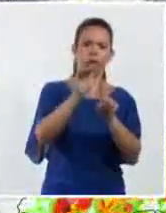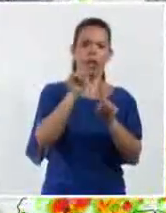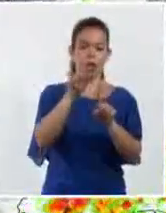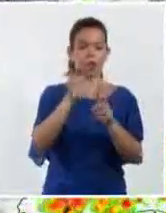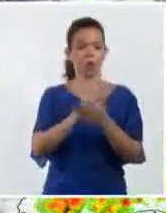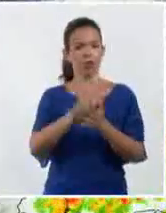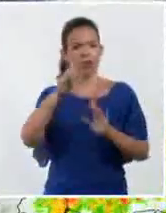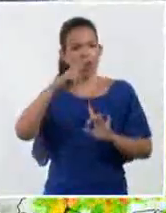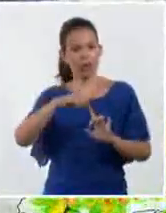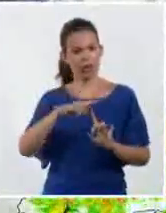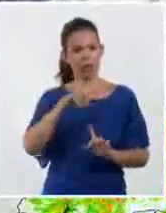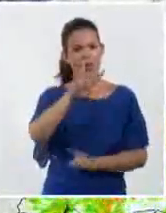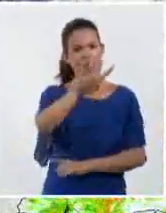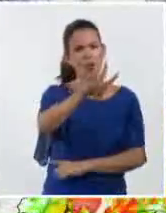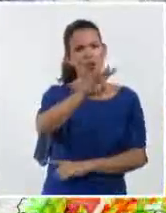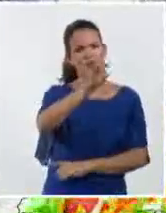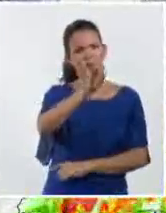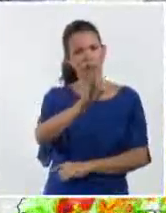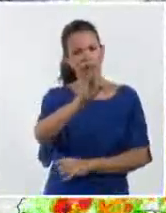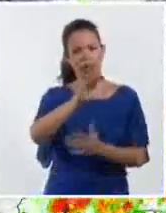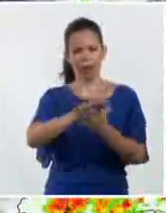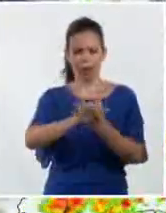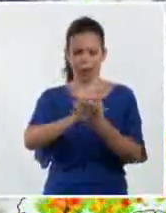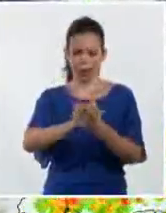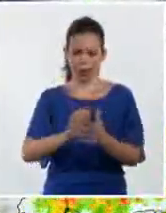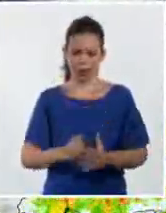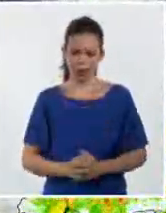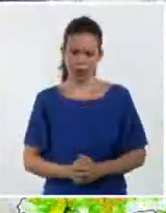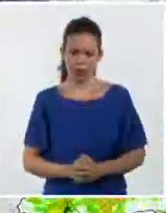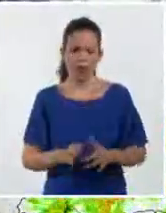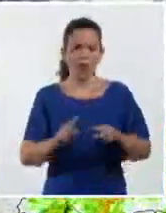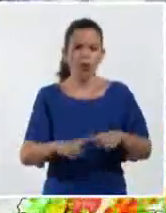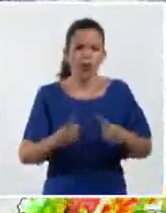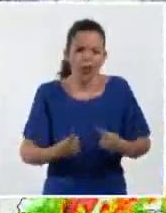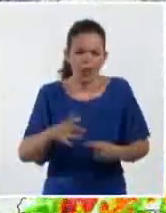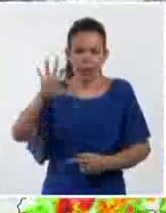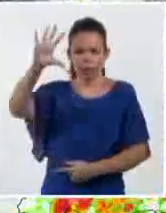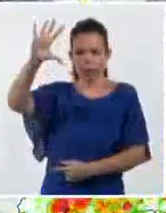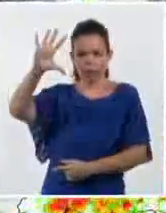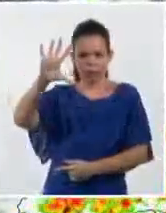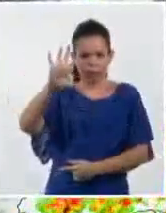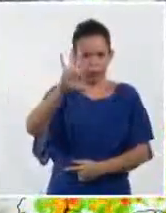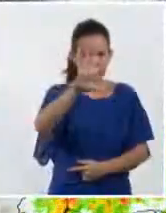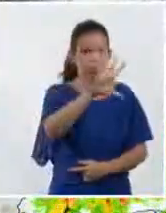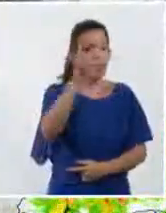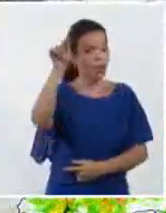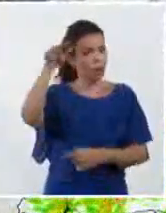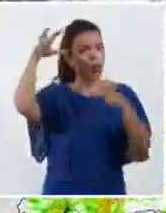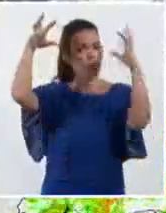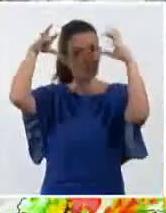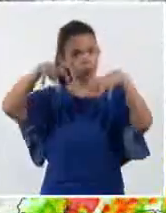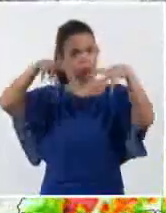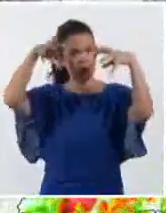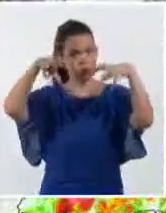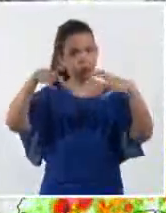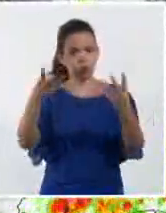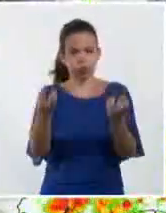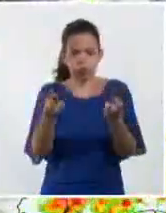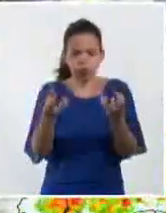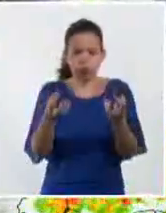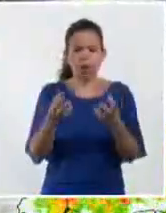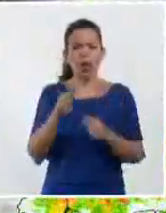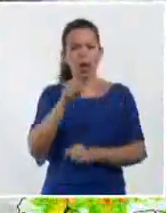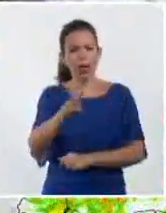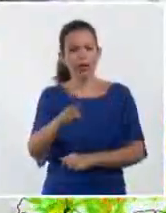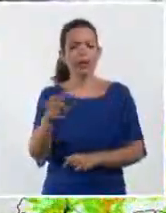Matanzas, con 47 milímetros. Las lluvias incentivadas por el paso de una débil vaguada superior, altos valores de humedad en las capas bajas y el fuerte calentamiento